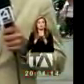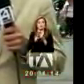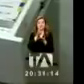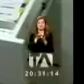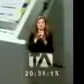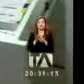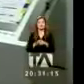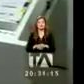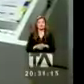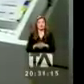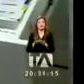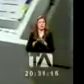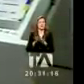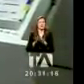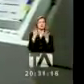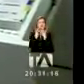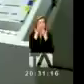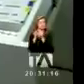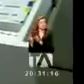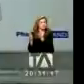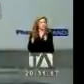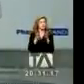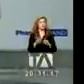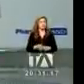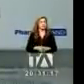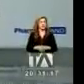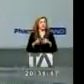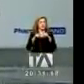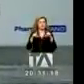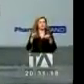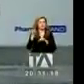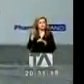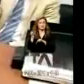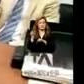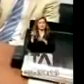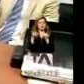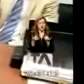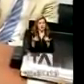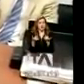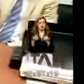escasea. Ahora ya hay, pero la mala impresión quedó. Luis Antonio Ruiz, 24 horas.